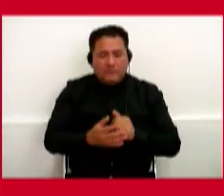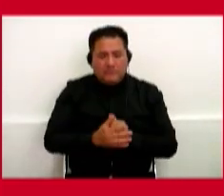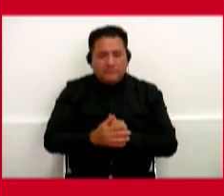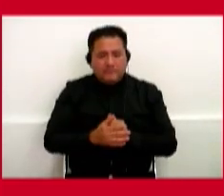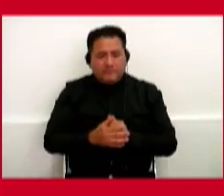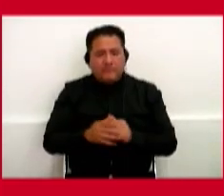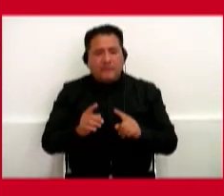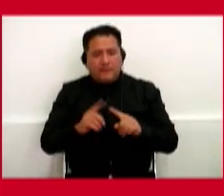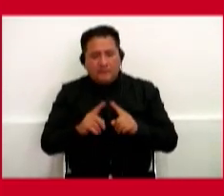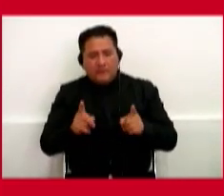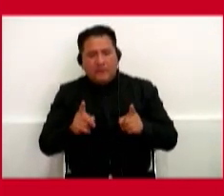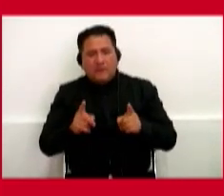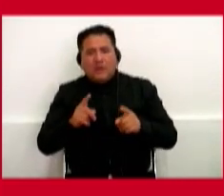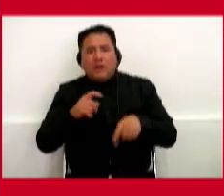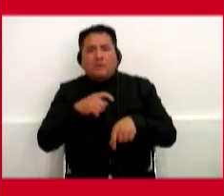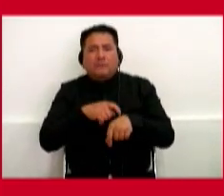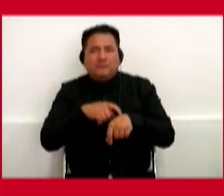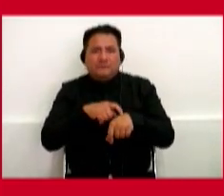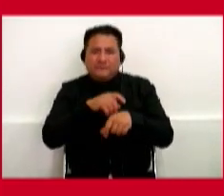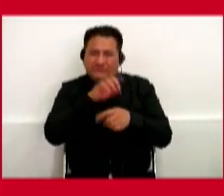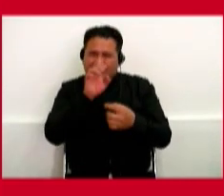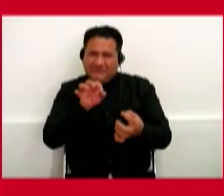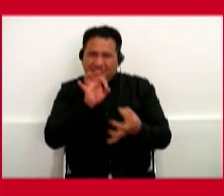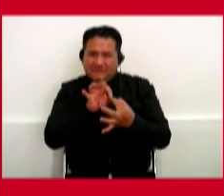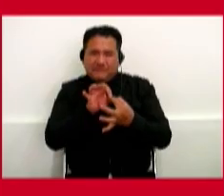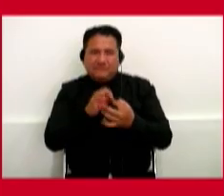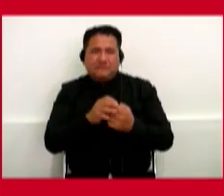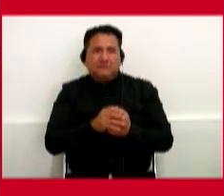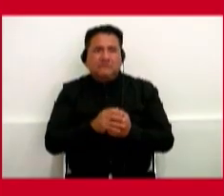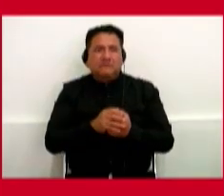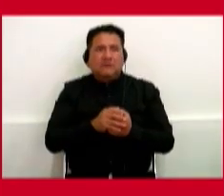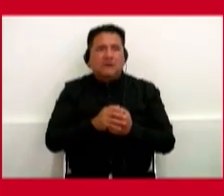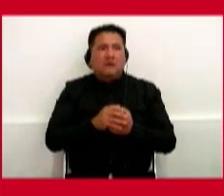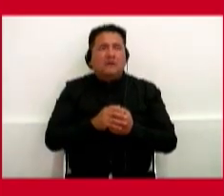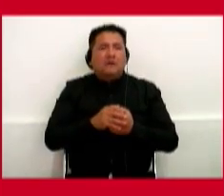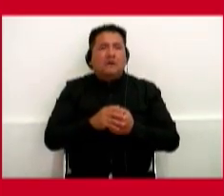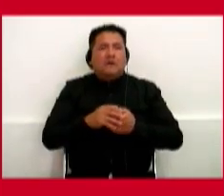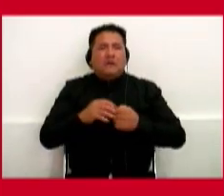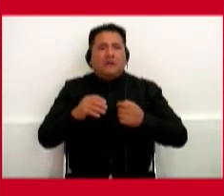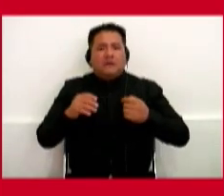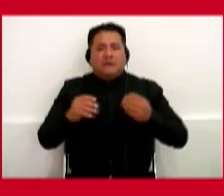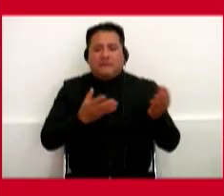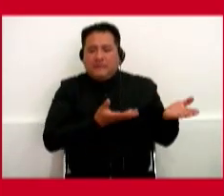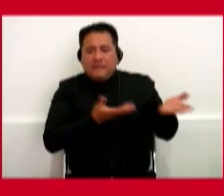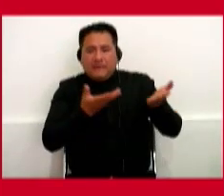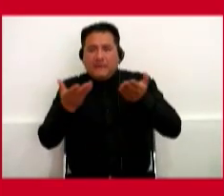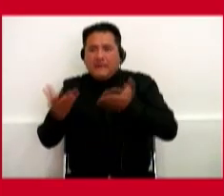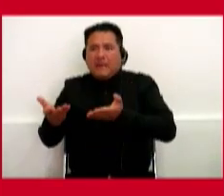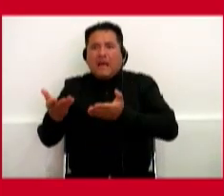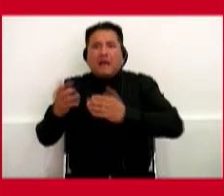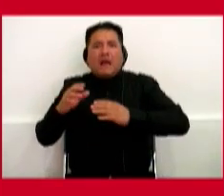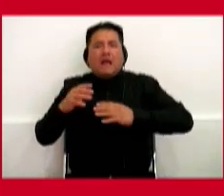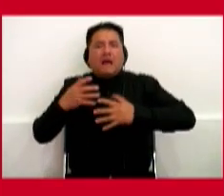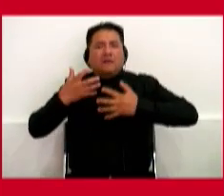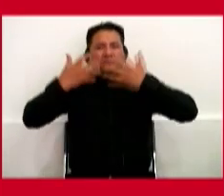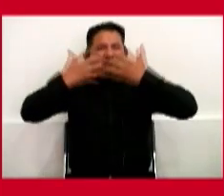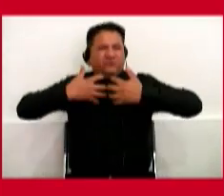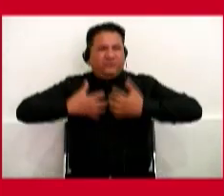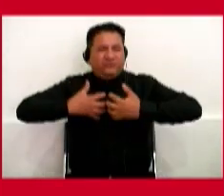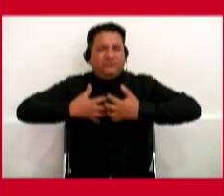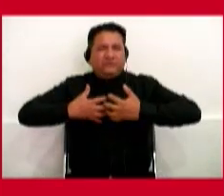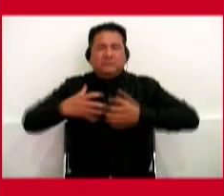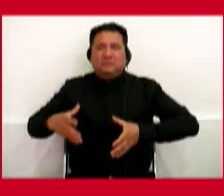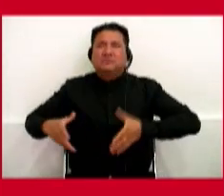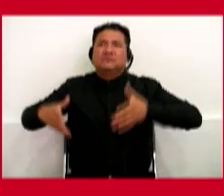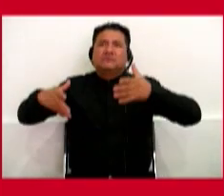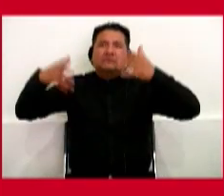momento exacto? ¿A qué throughput debiese llegar a la planta concentradora? ¿En qué momento lo hago? ¿Cuál es la estrategia de ley de corte? Son